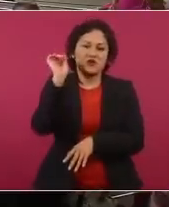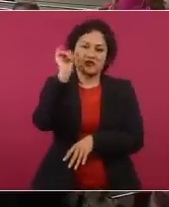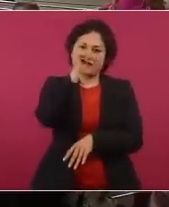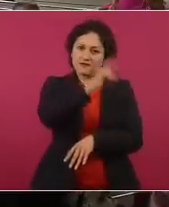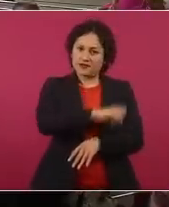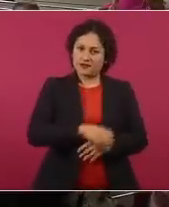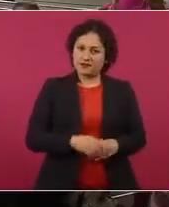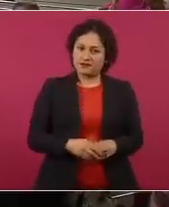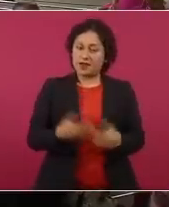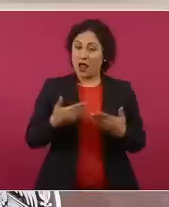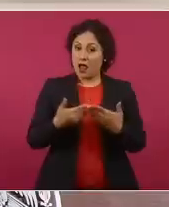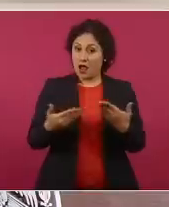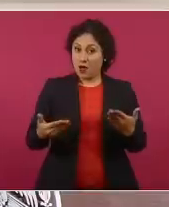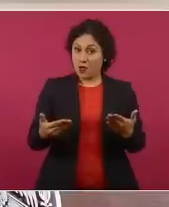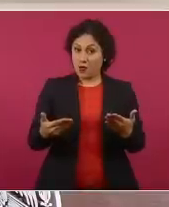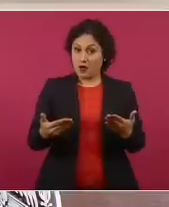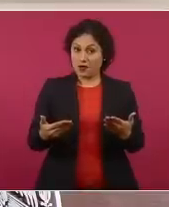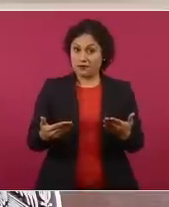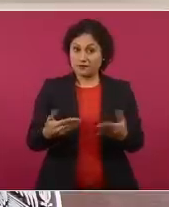pero ahora,